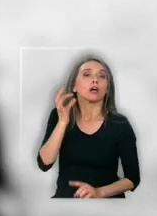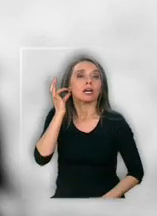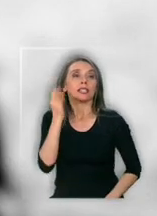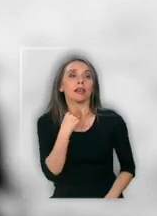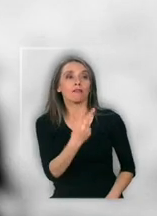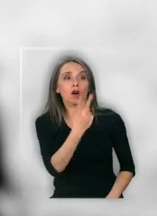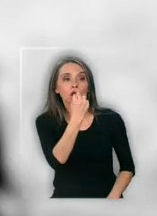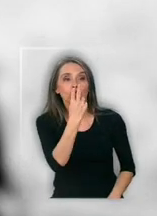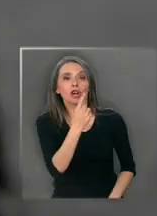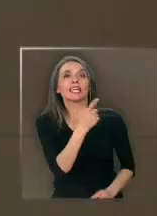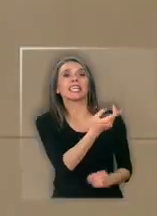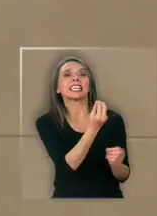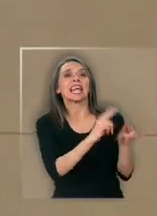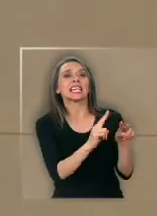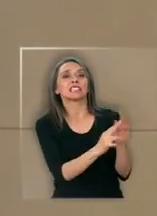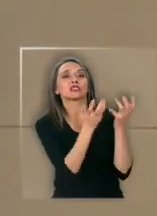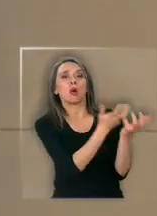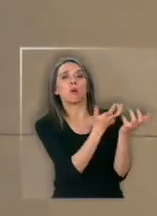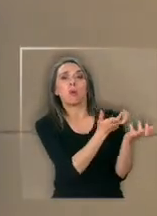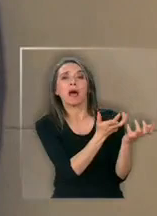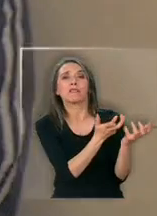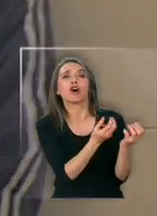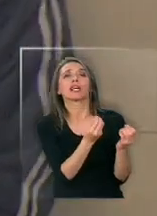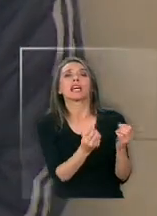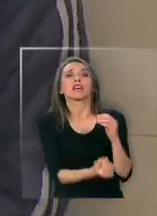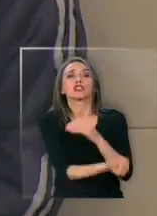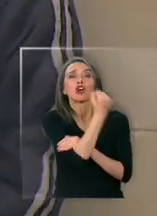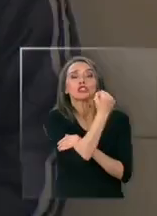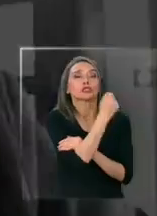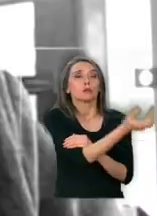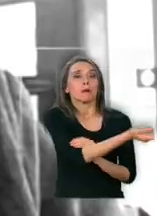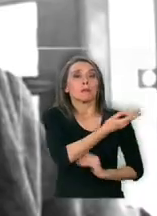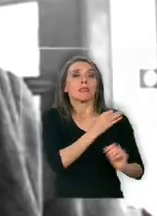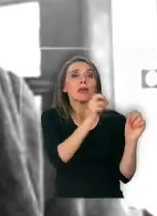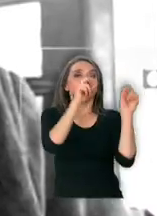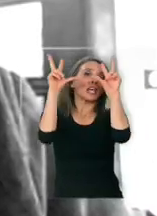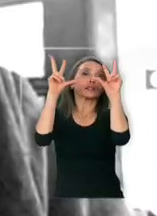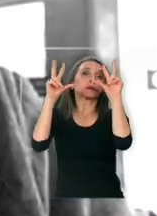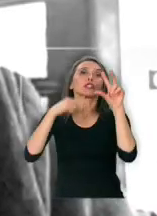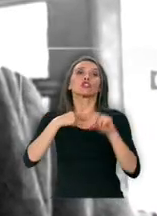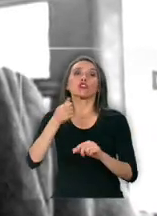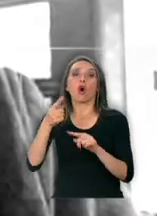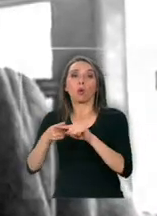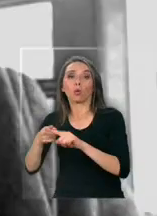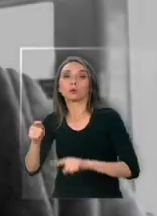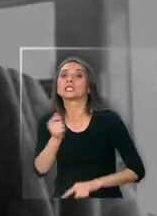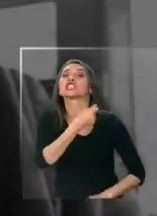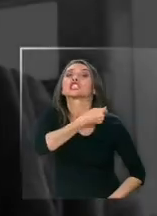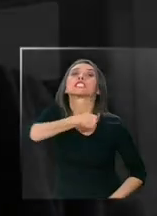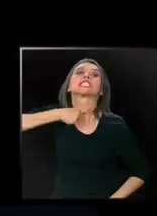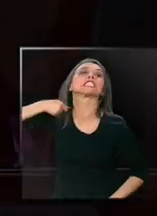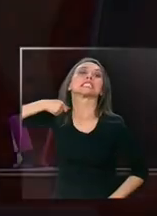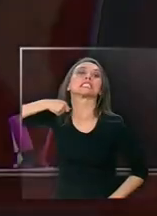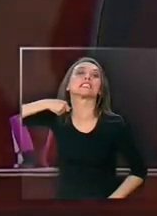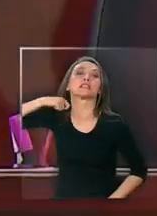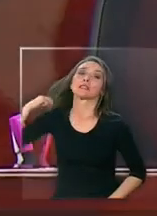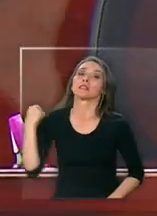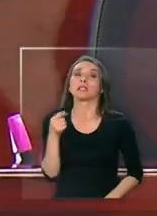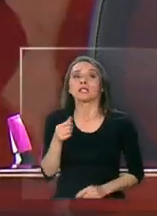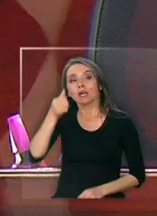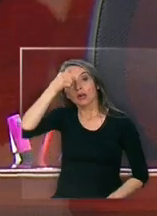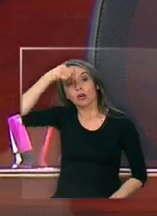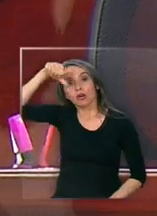es este huevón? Me dice, este conche su madre despertó, así que le corté el cogote. Se